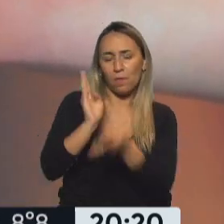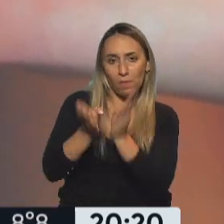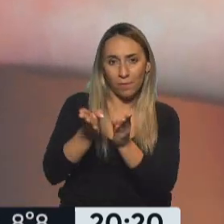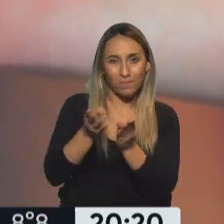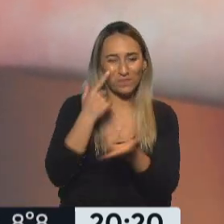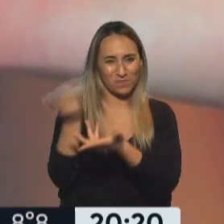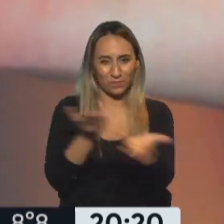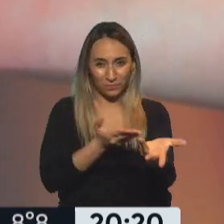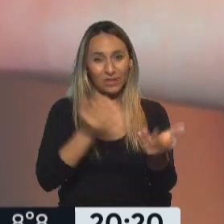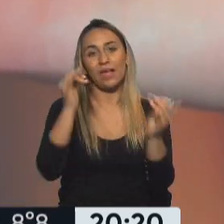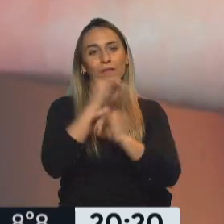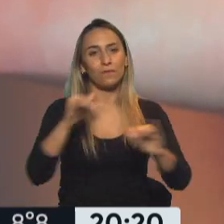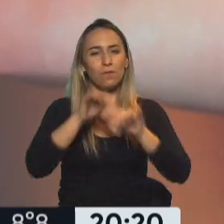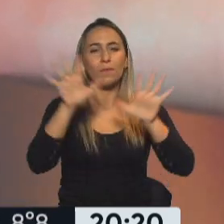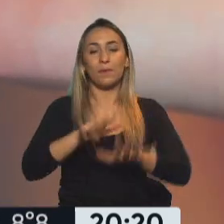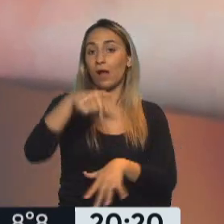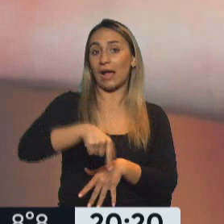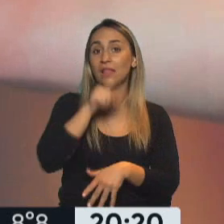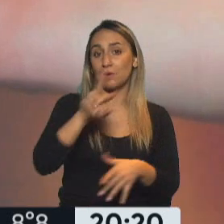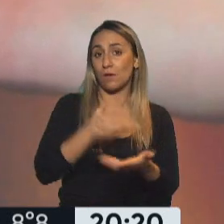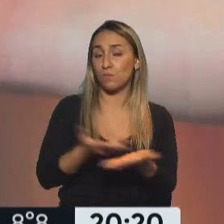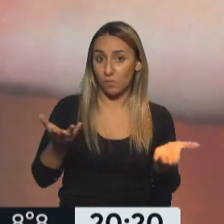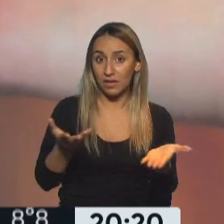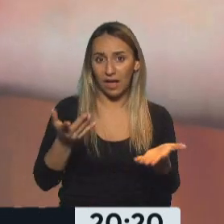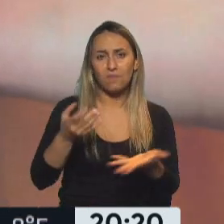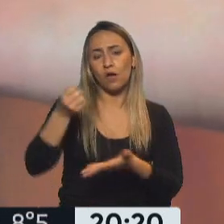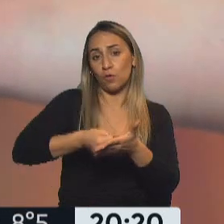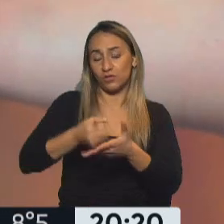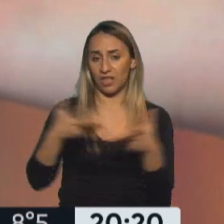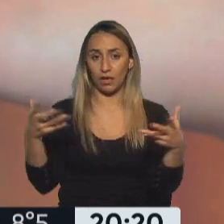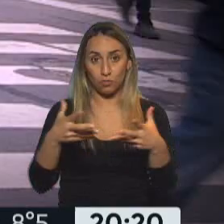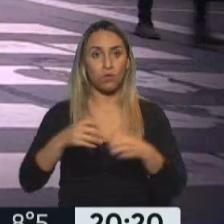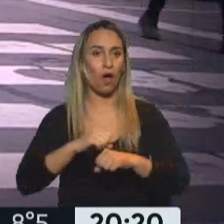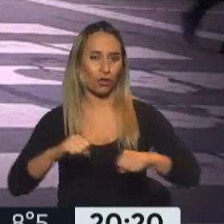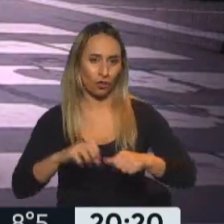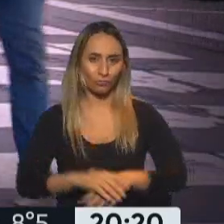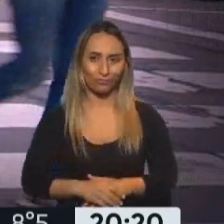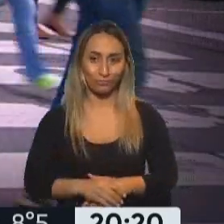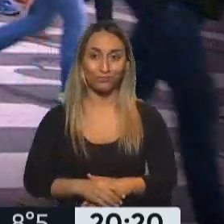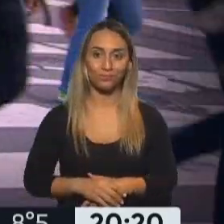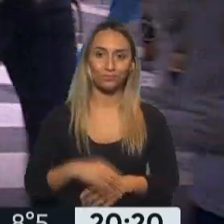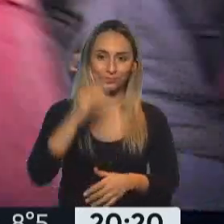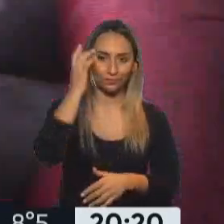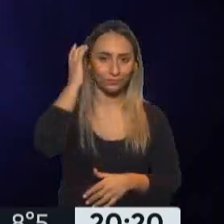informe de la televisión pública cómo es la lucha del movimiento gordo.